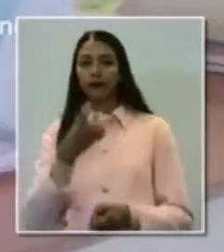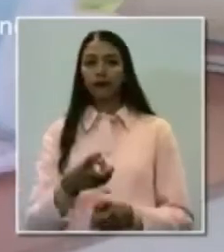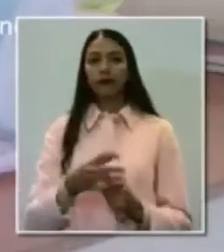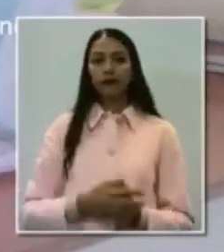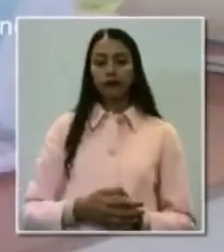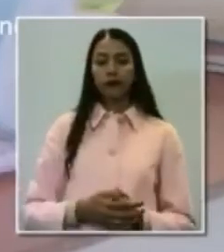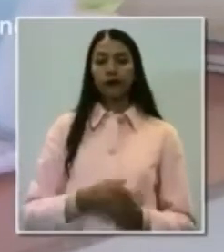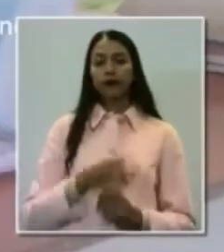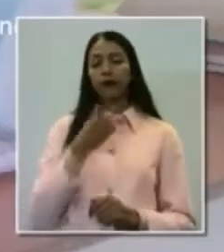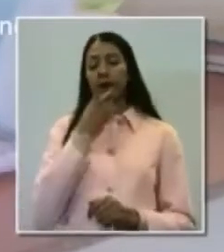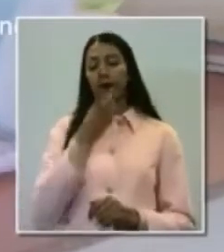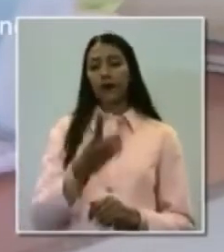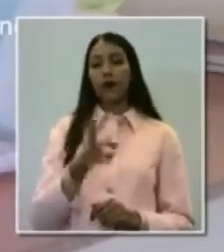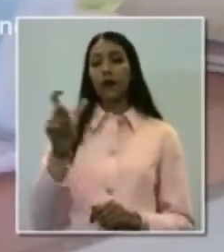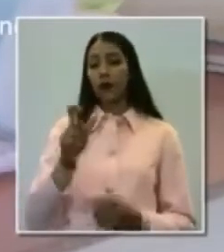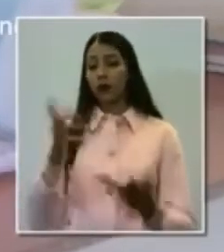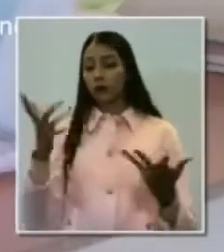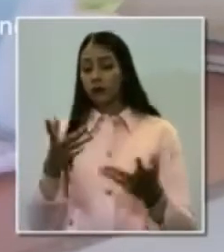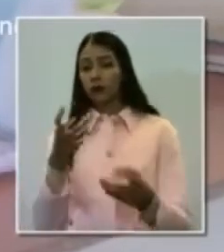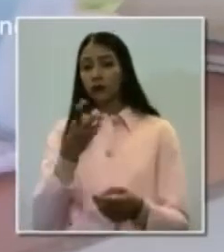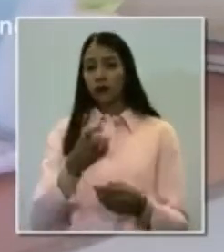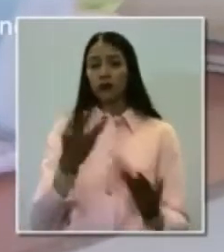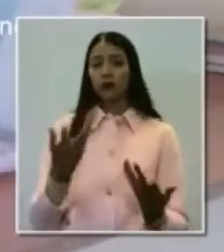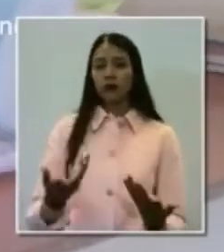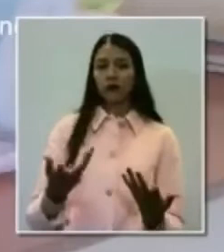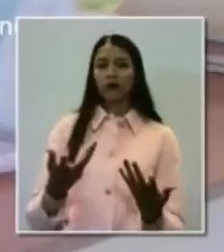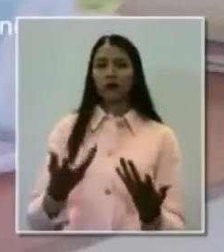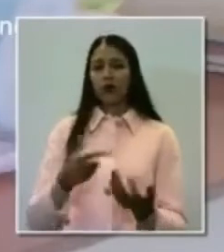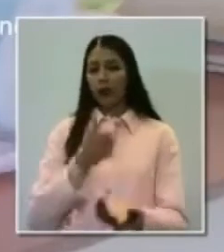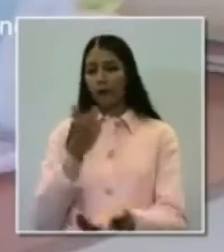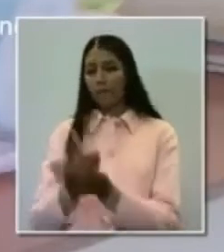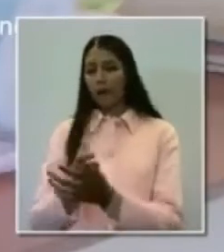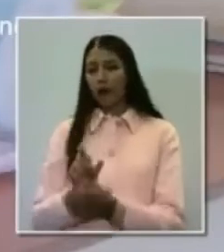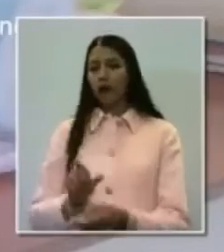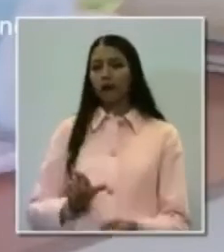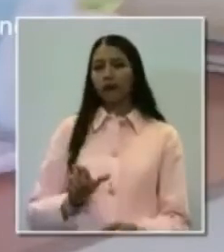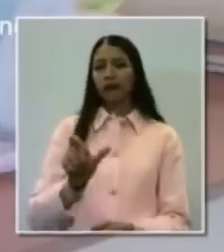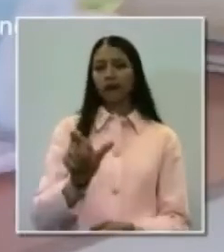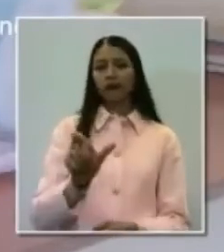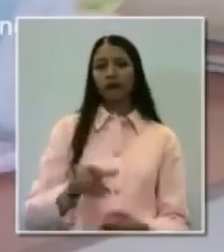sentido, señalarles que cuando se ejecutan estas acciones del pago con tarjeta,